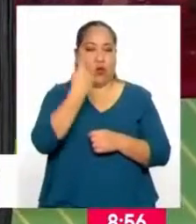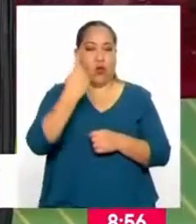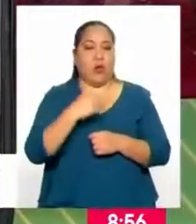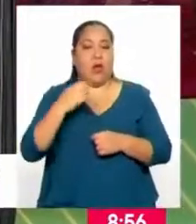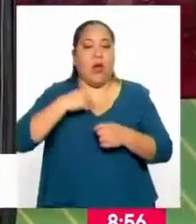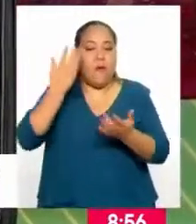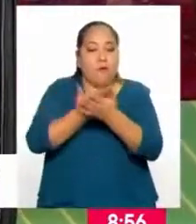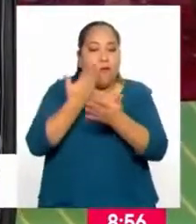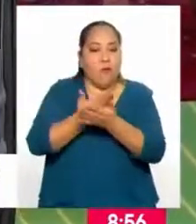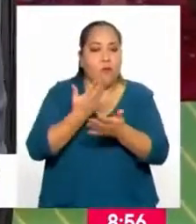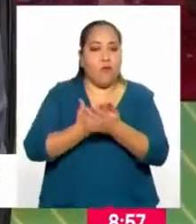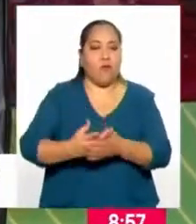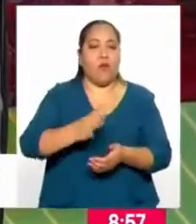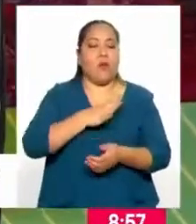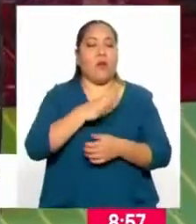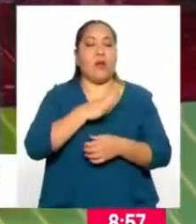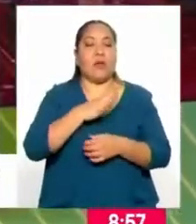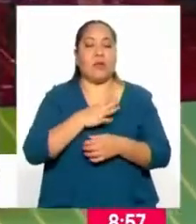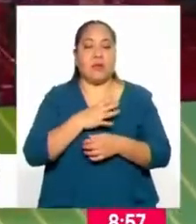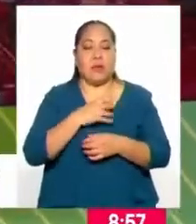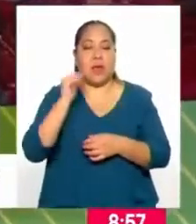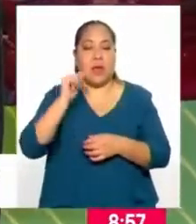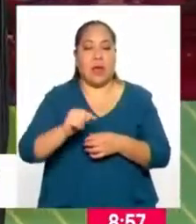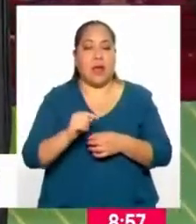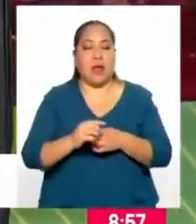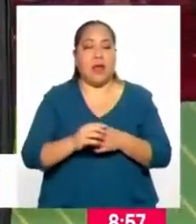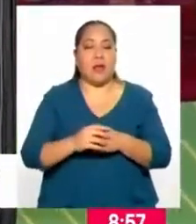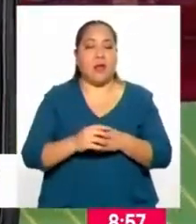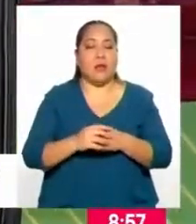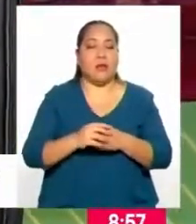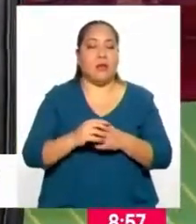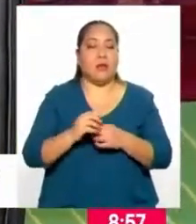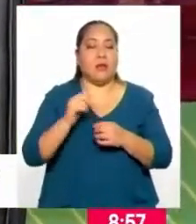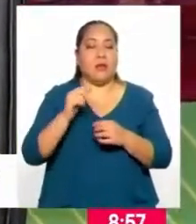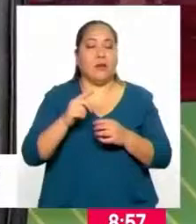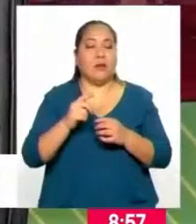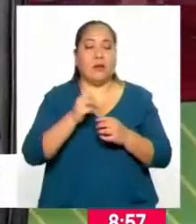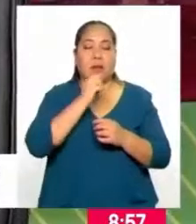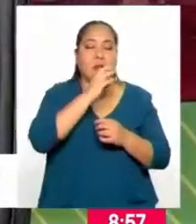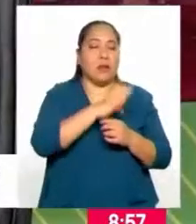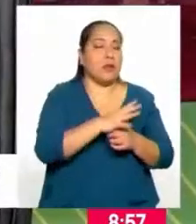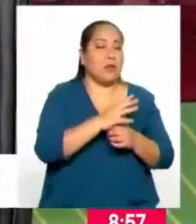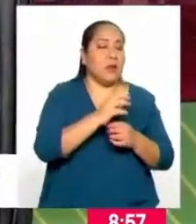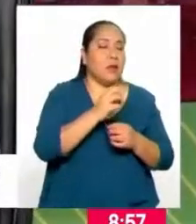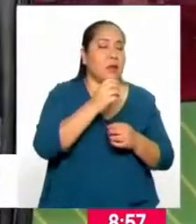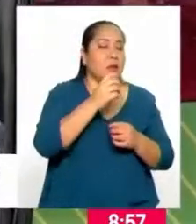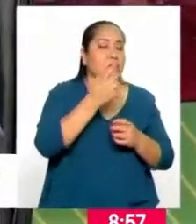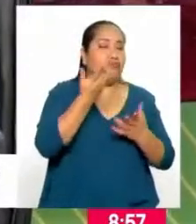formaliza la investigación y solo se la comunica al juez. En el caso de los altos funcionarios,